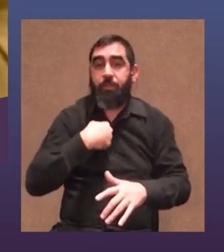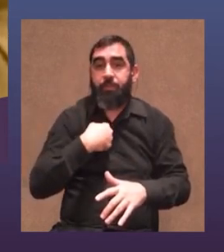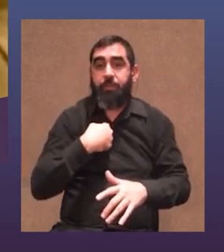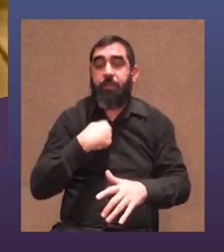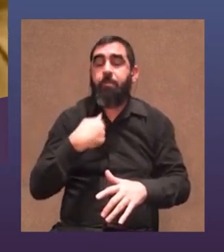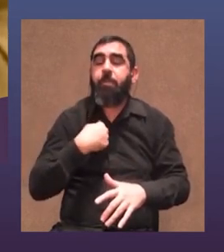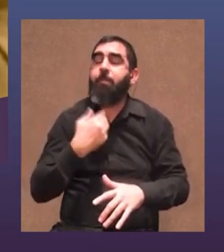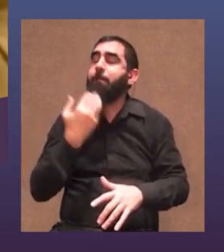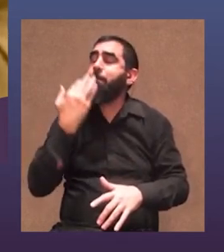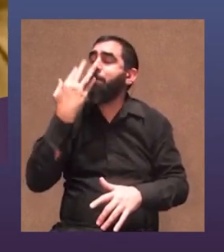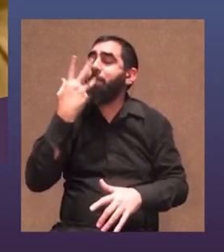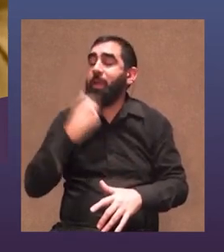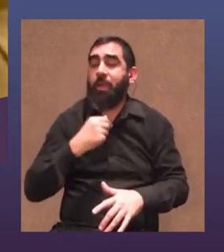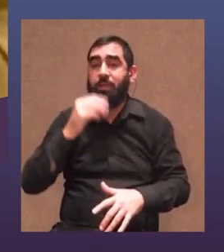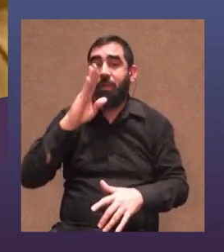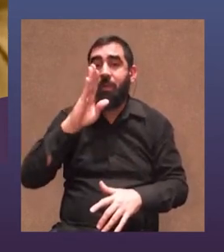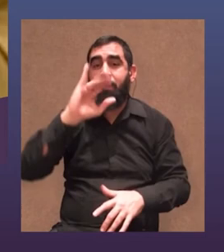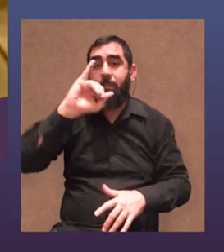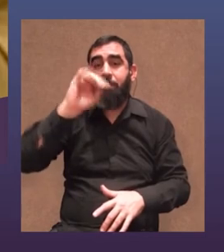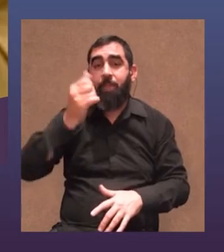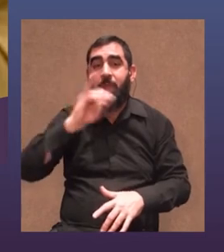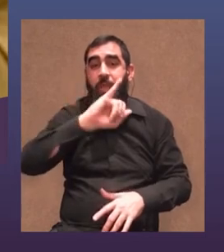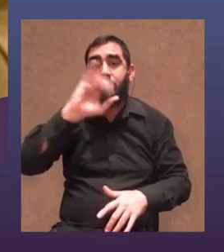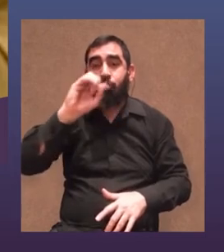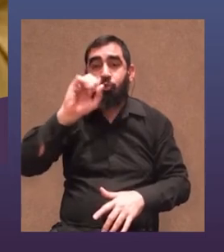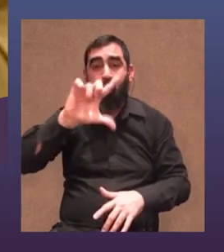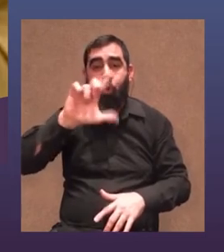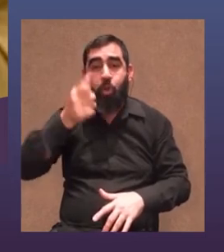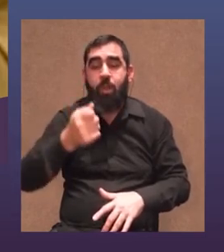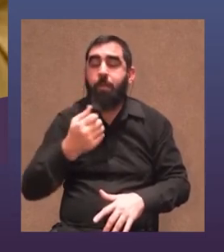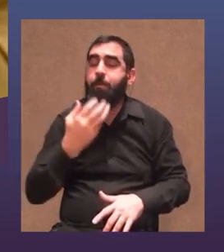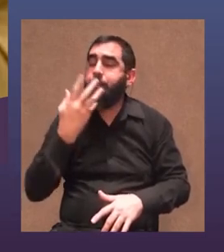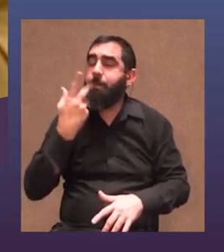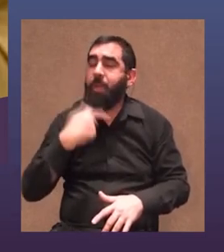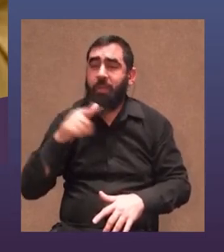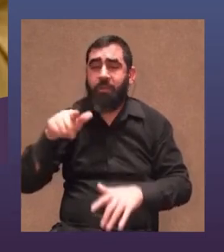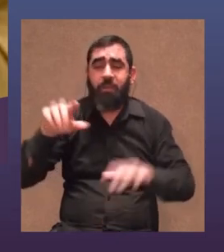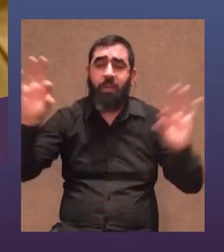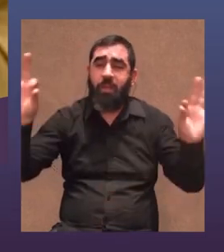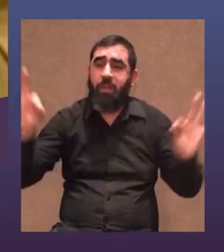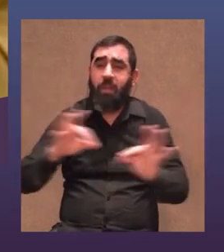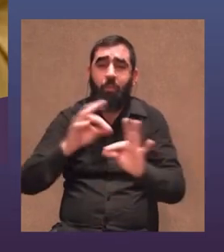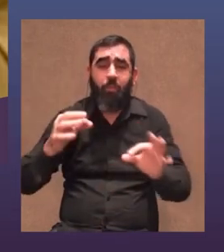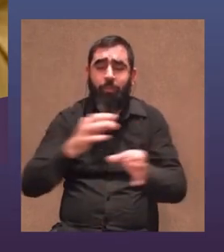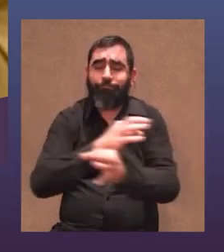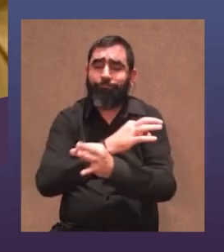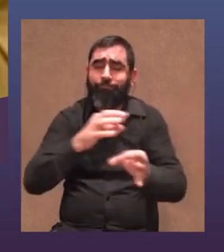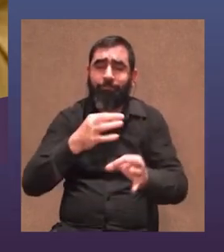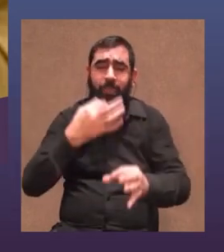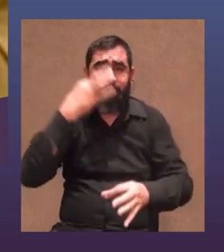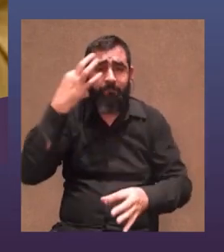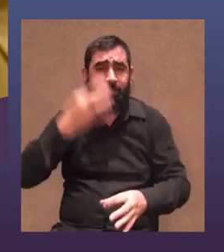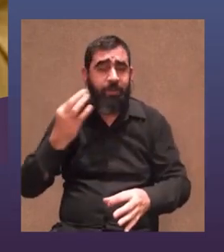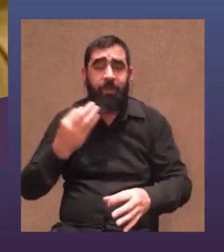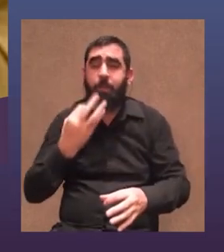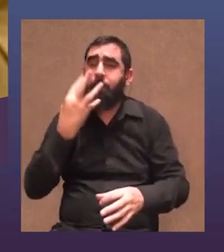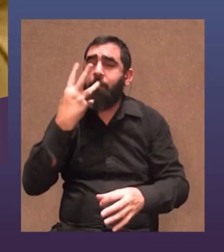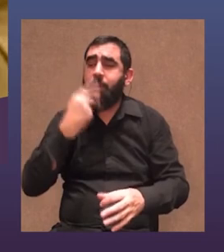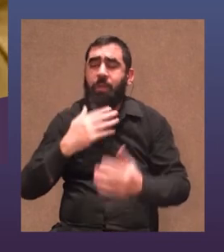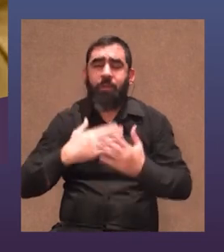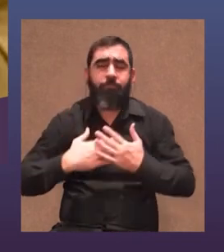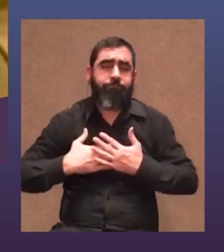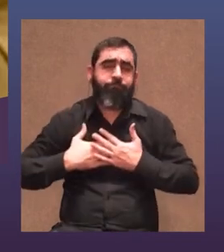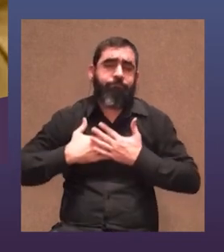me encanta Astor Piazzolla, para mí, lo que él ha logrado con un lenguaje